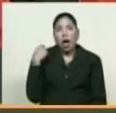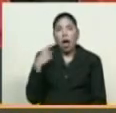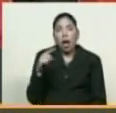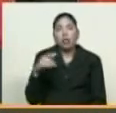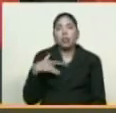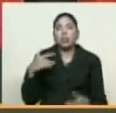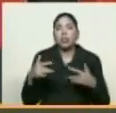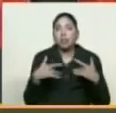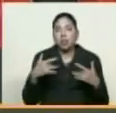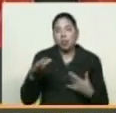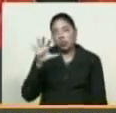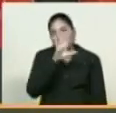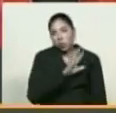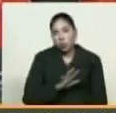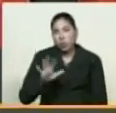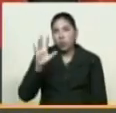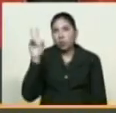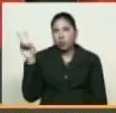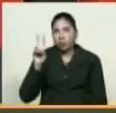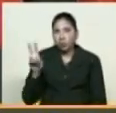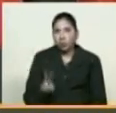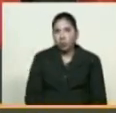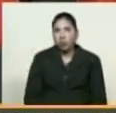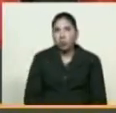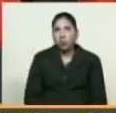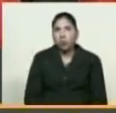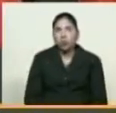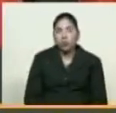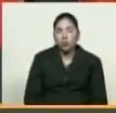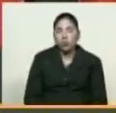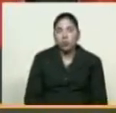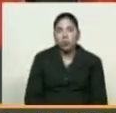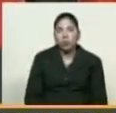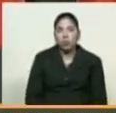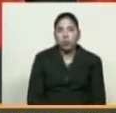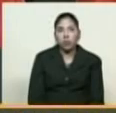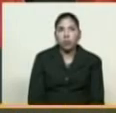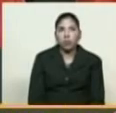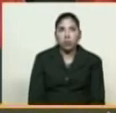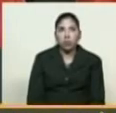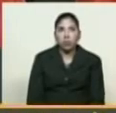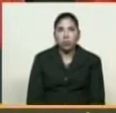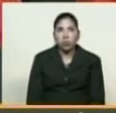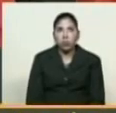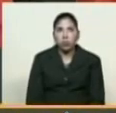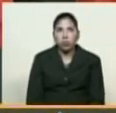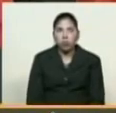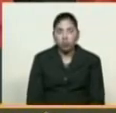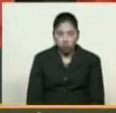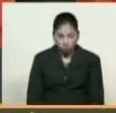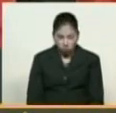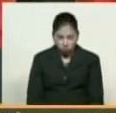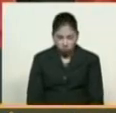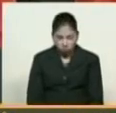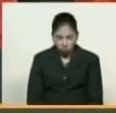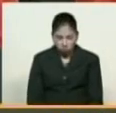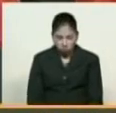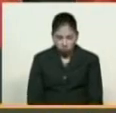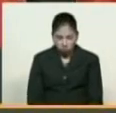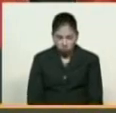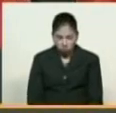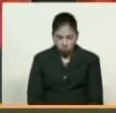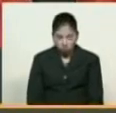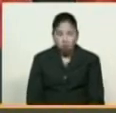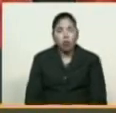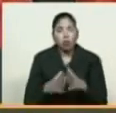Gran acto nacional de las fuerzas revolucionarias, de todos los grupos. Nos vamos a